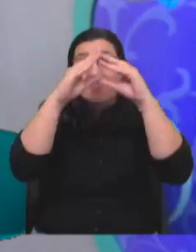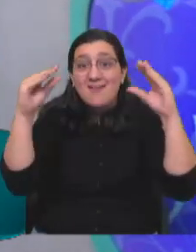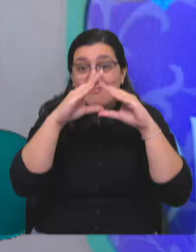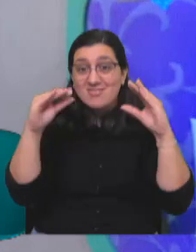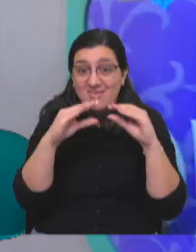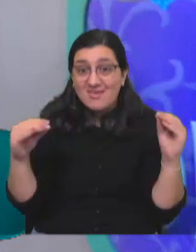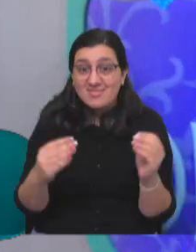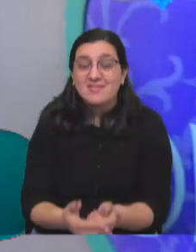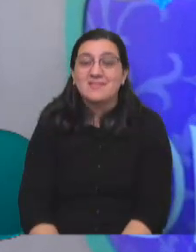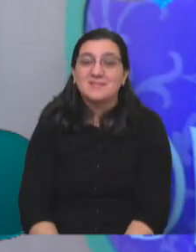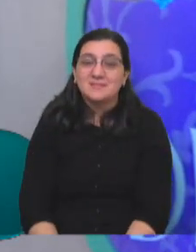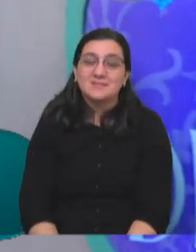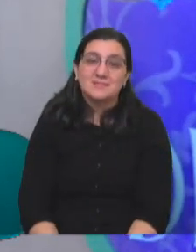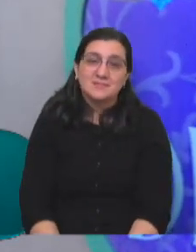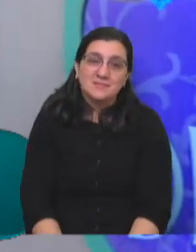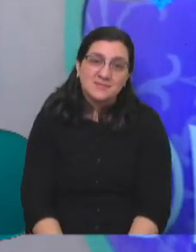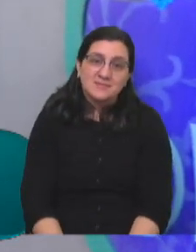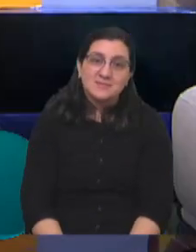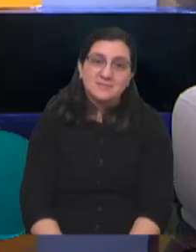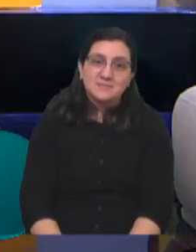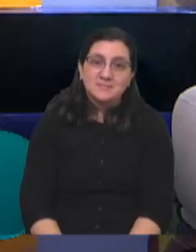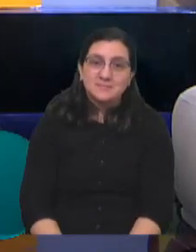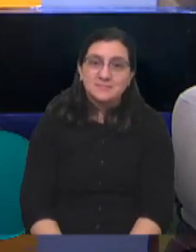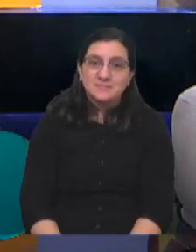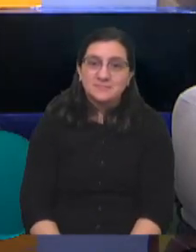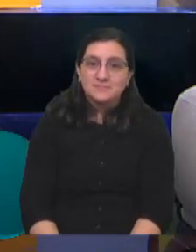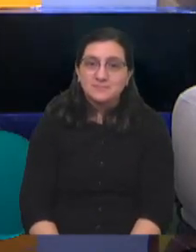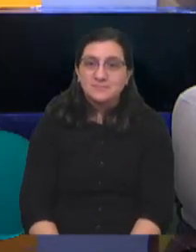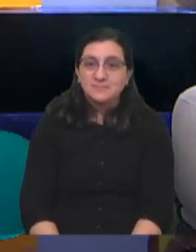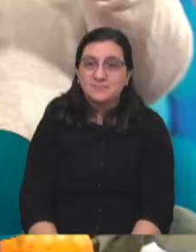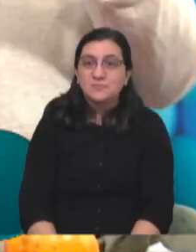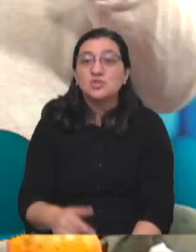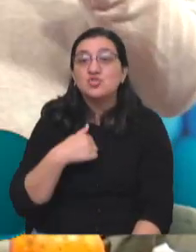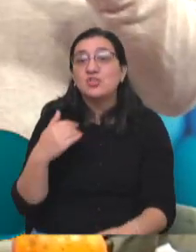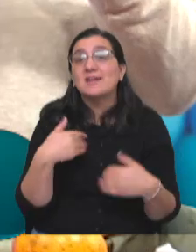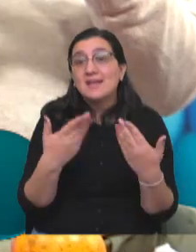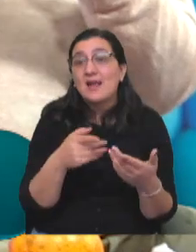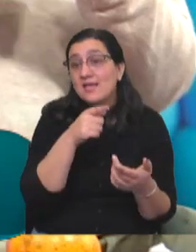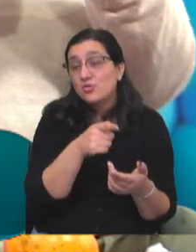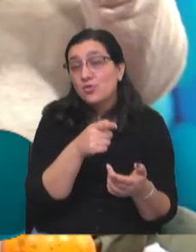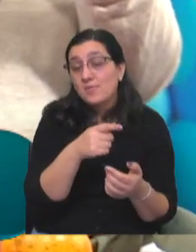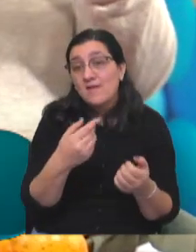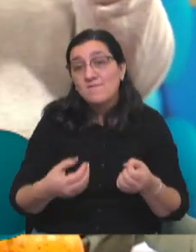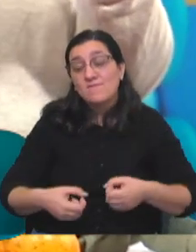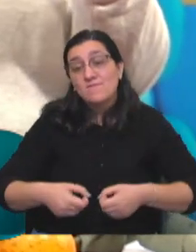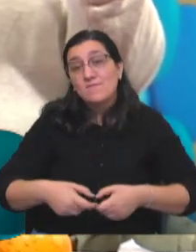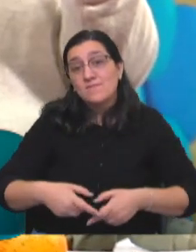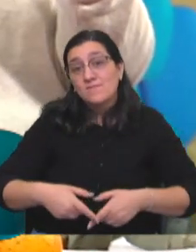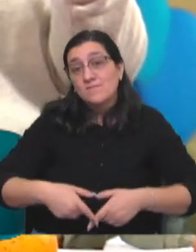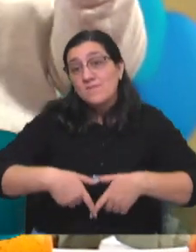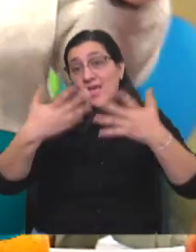como un poco acelerada. Estás pero un poco acelerada. Porque nos falta el árbol de Navidad. Porque, por ejemplo, si yo te regalara esto para la fiesta de Navidad, te podrida cuando